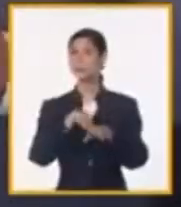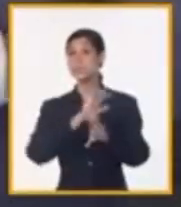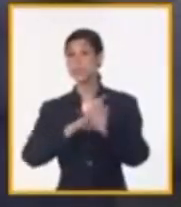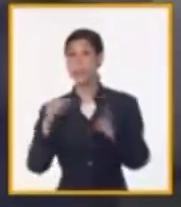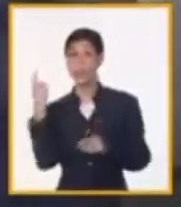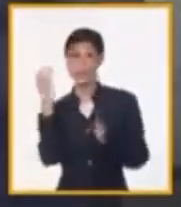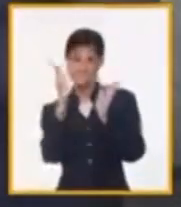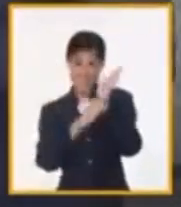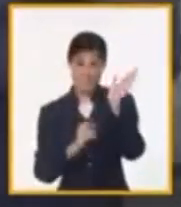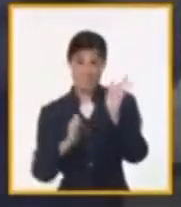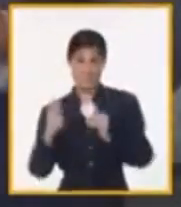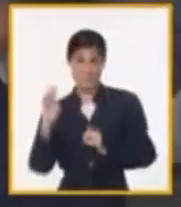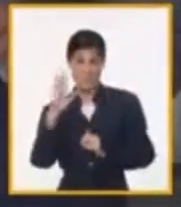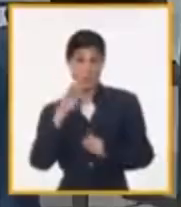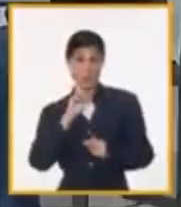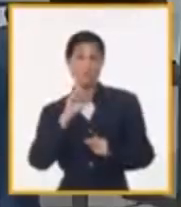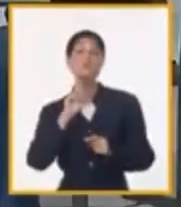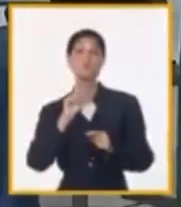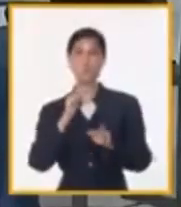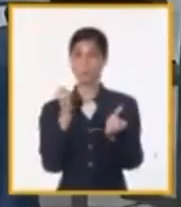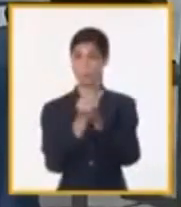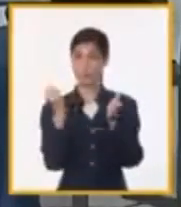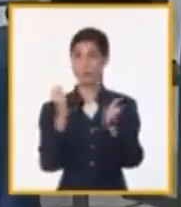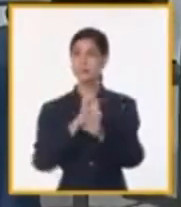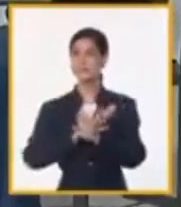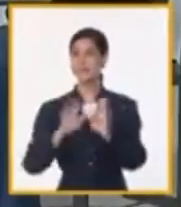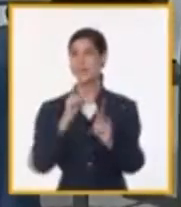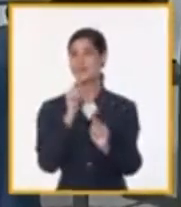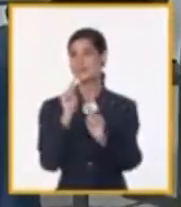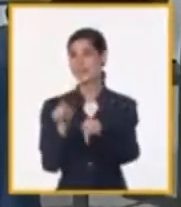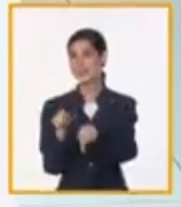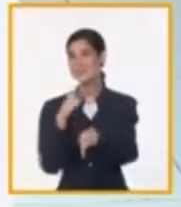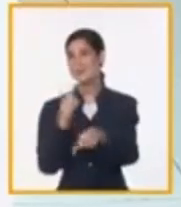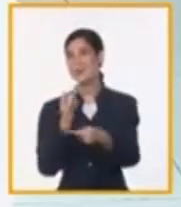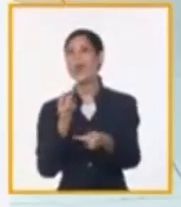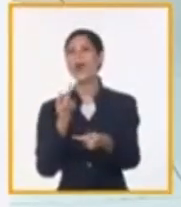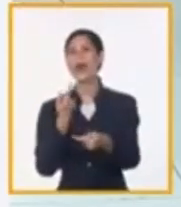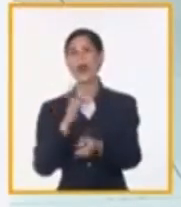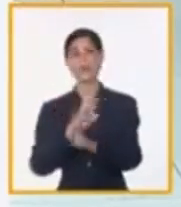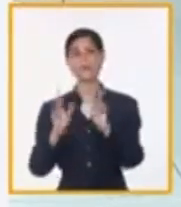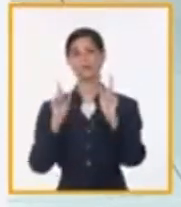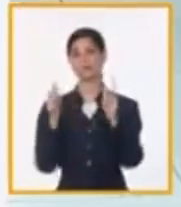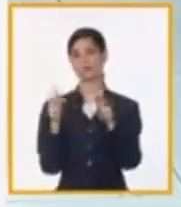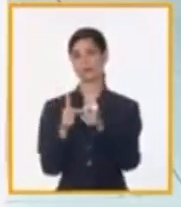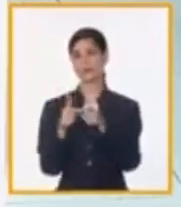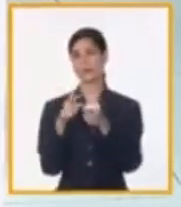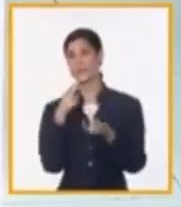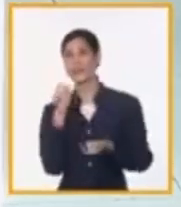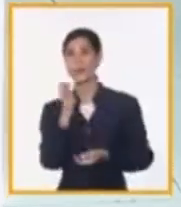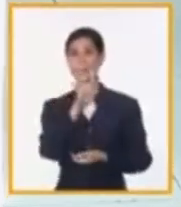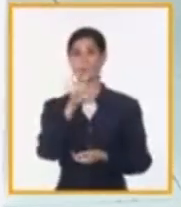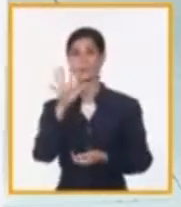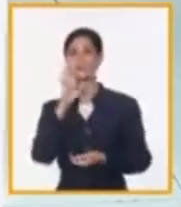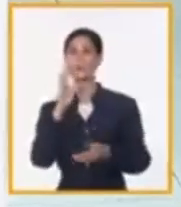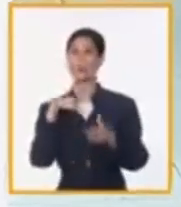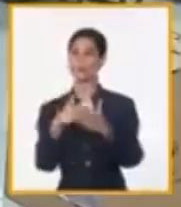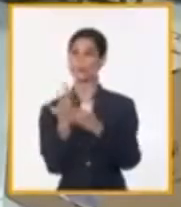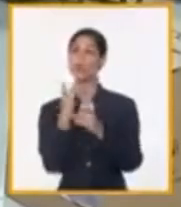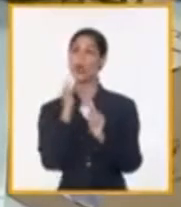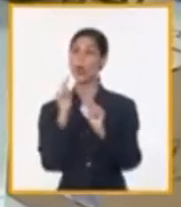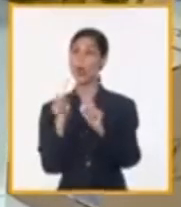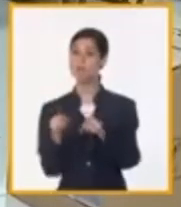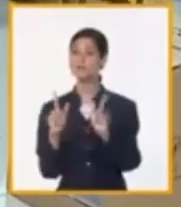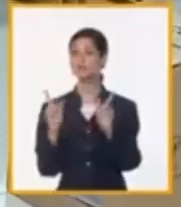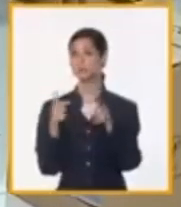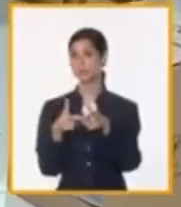Como calcula la comisión de enmiendas luego deberá convocarse a referéndum dentro de 45 días esto puede llegar